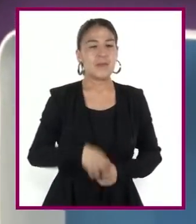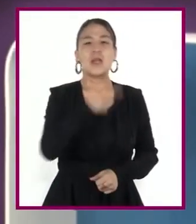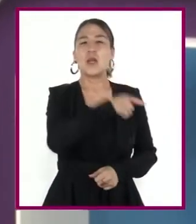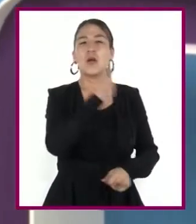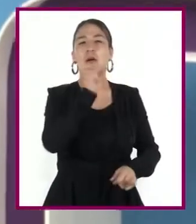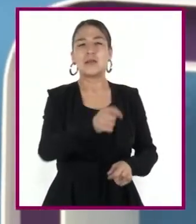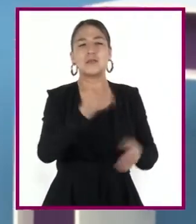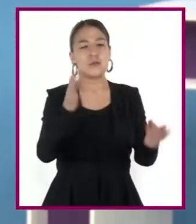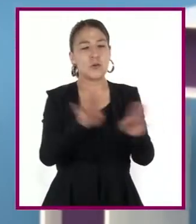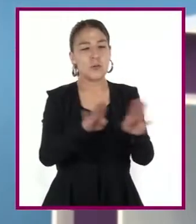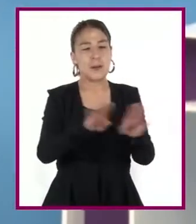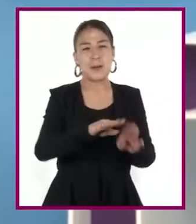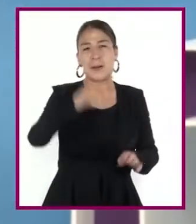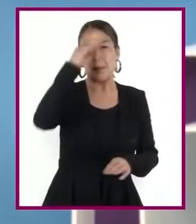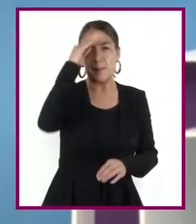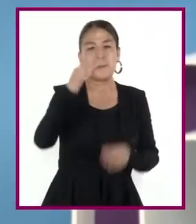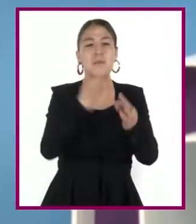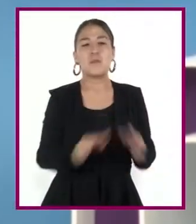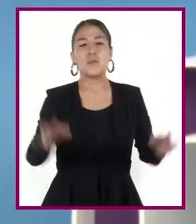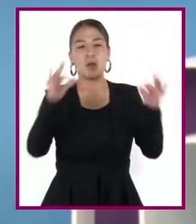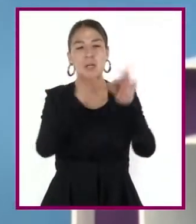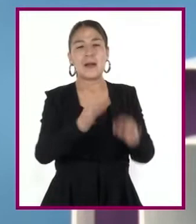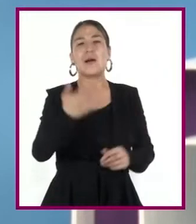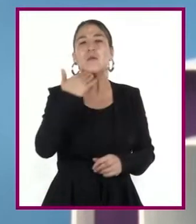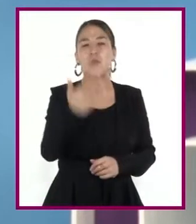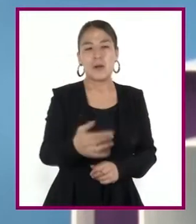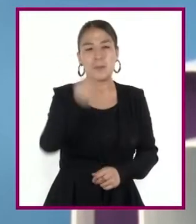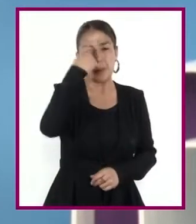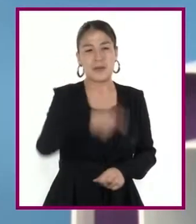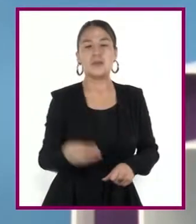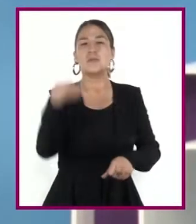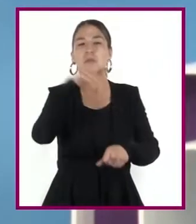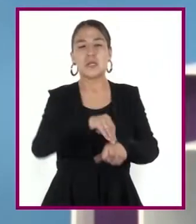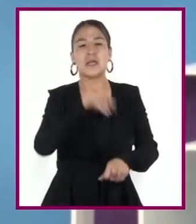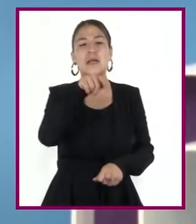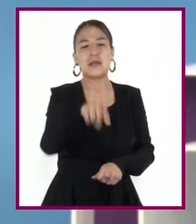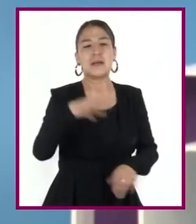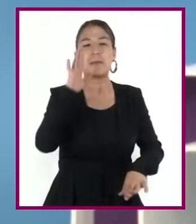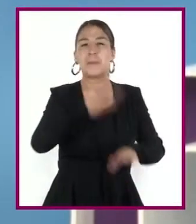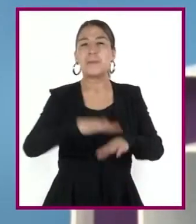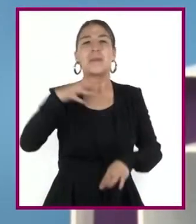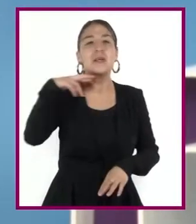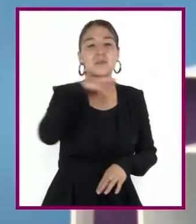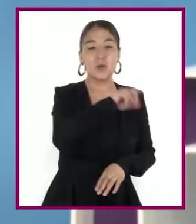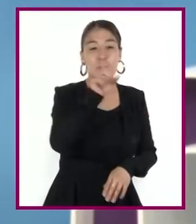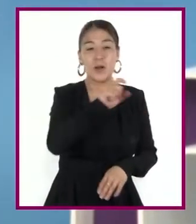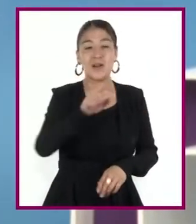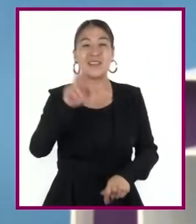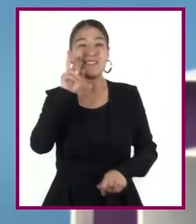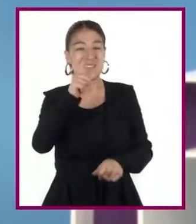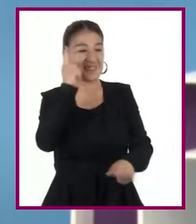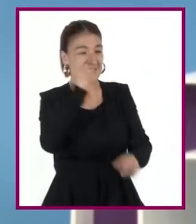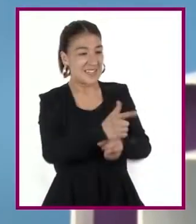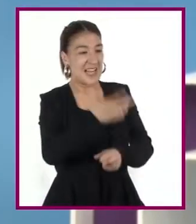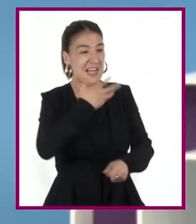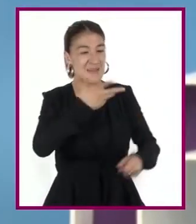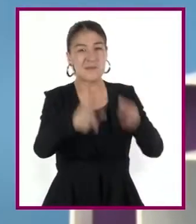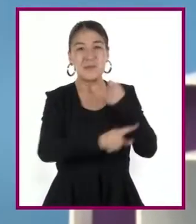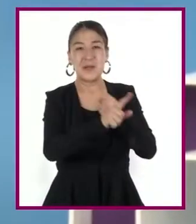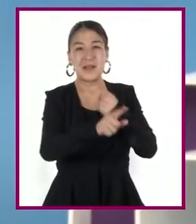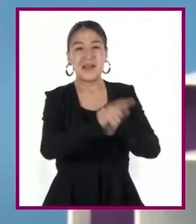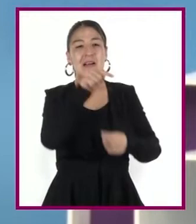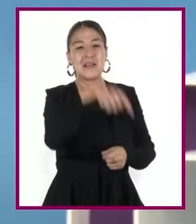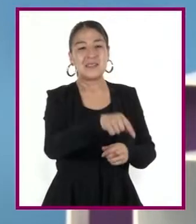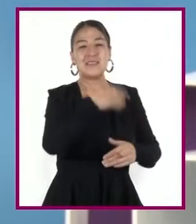una estrategia muy importante y efectiva para aplicarse de manera inmediata cuando se detecta un conflicto y esté en